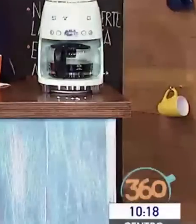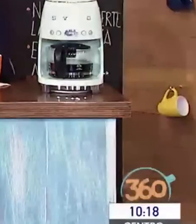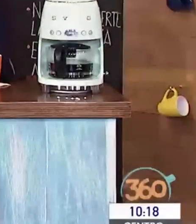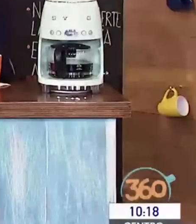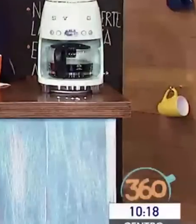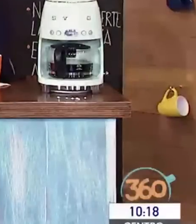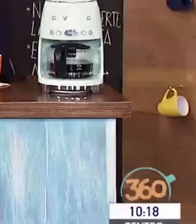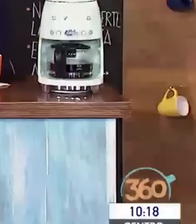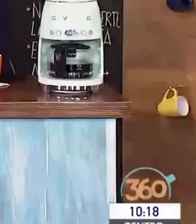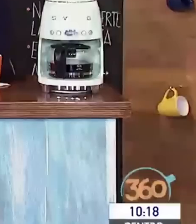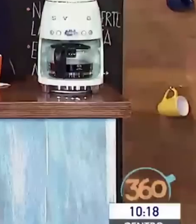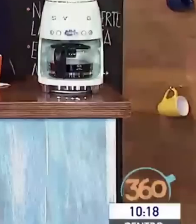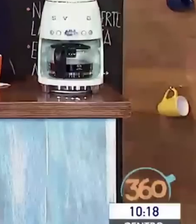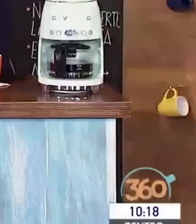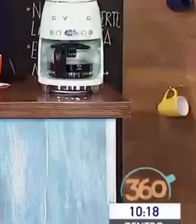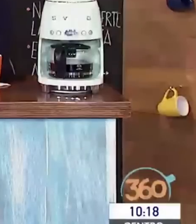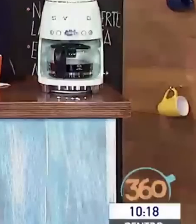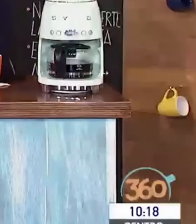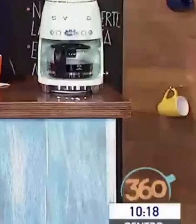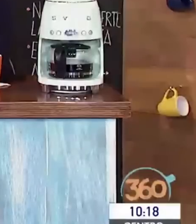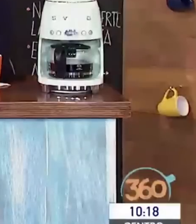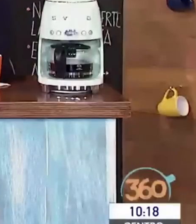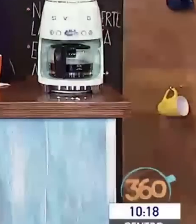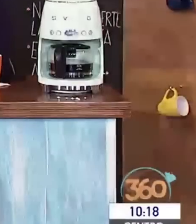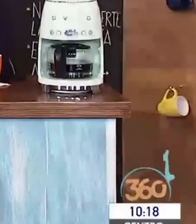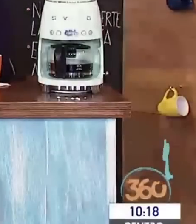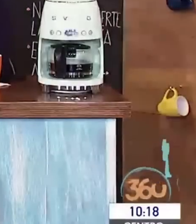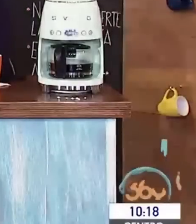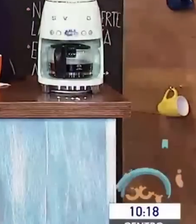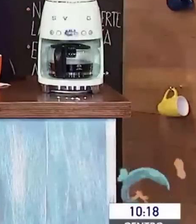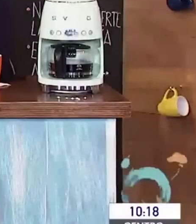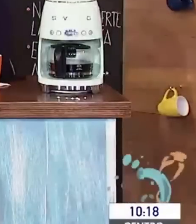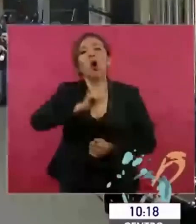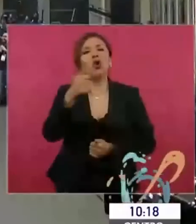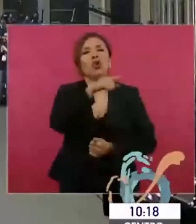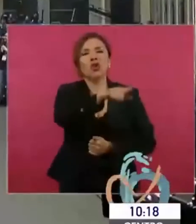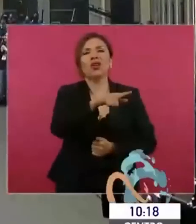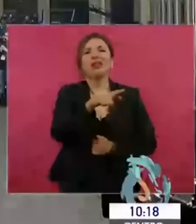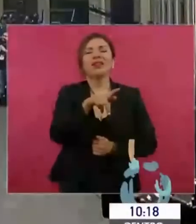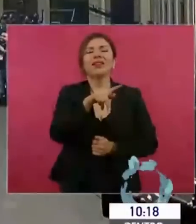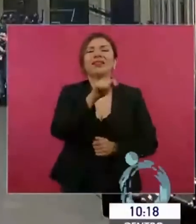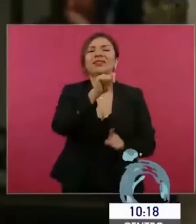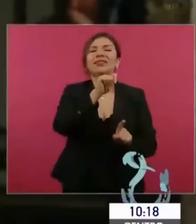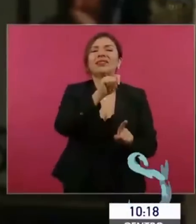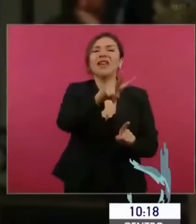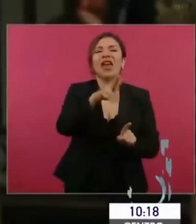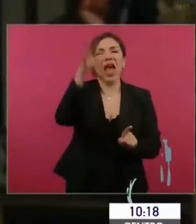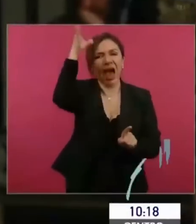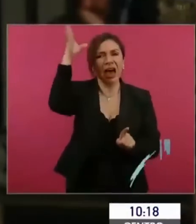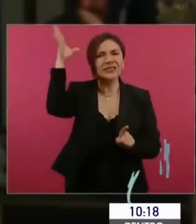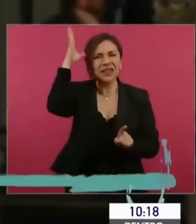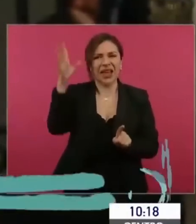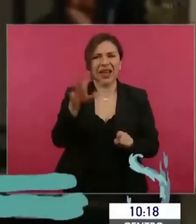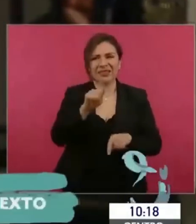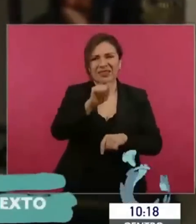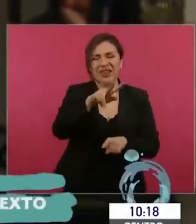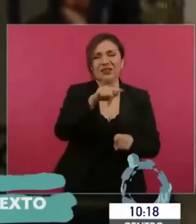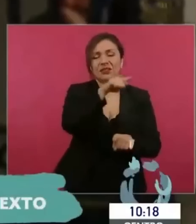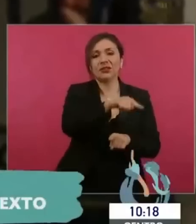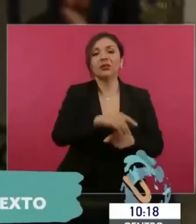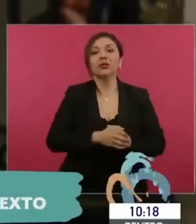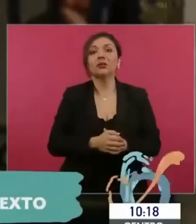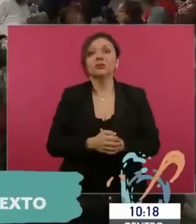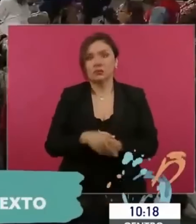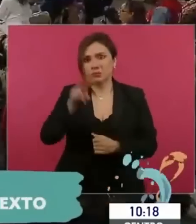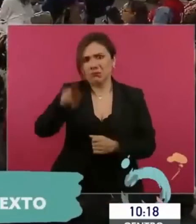este a nivel incluso ideológica no vamos vamos a ver el Credo de las cuatro t están re bien